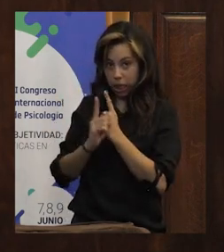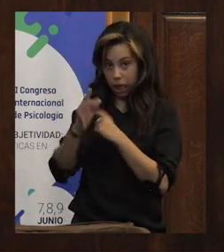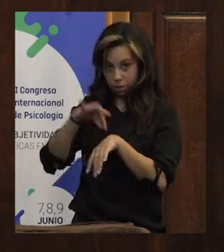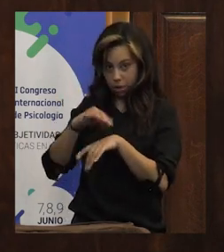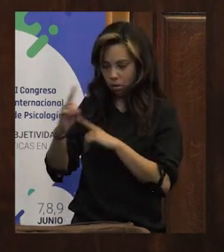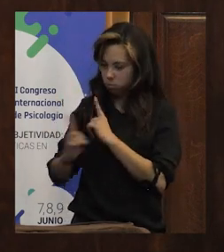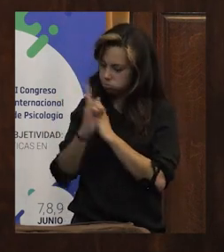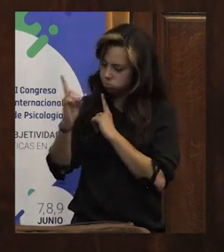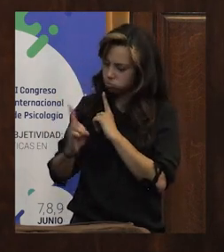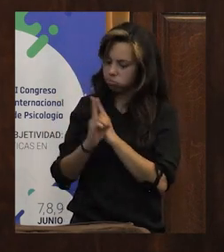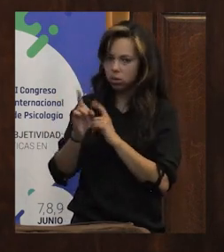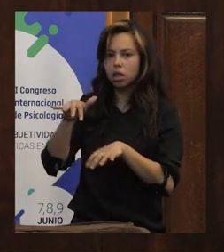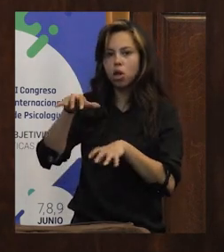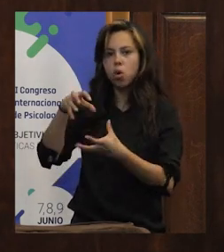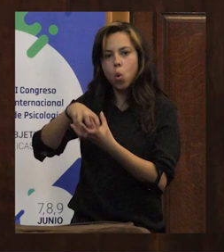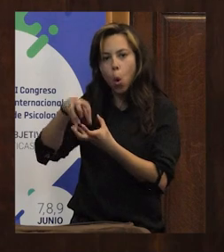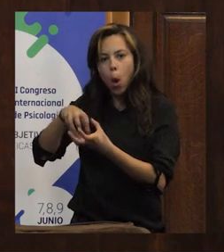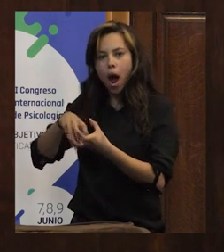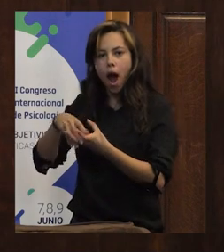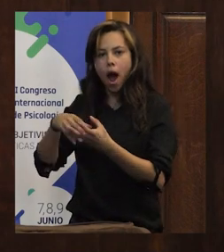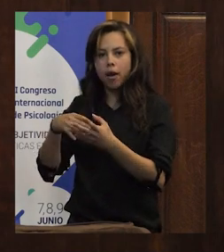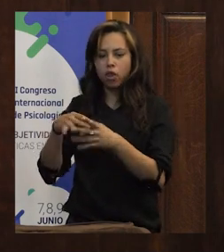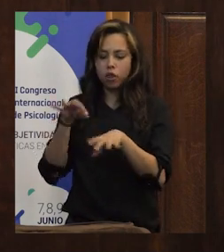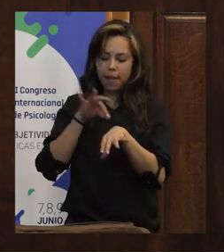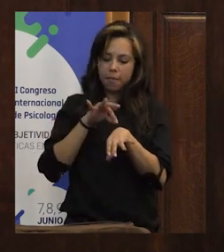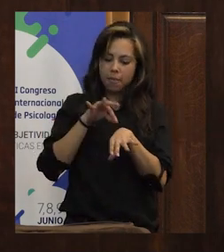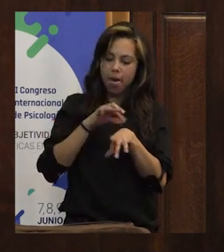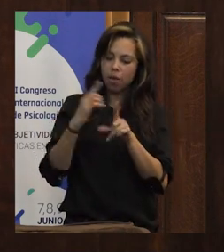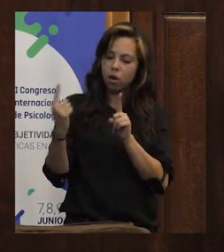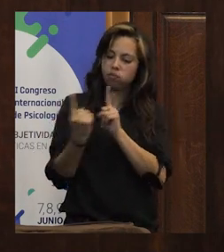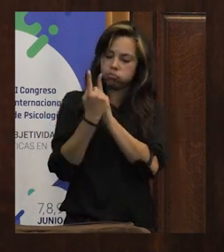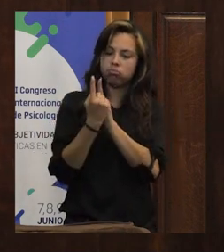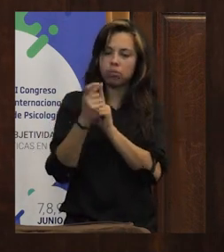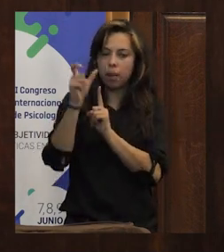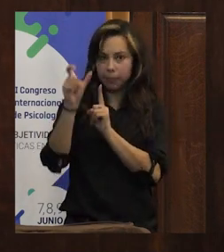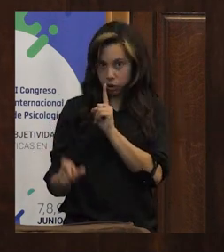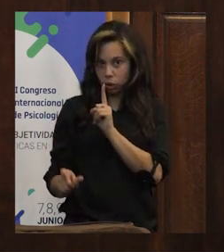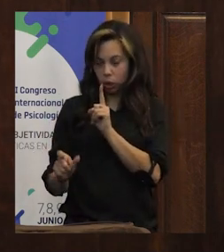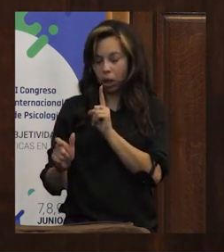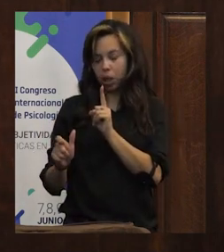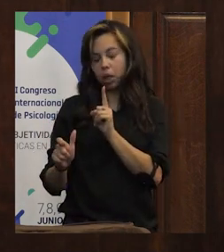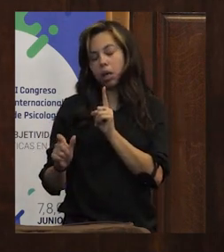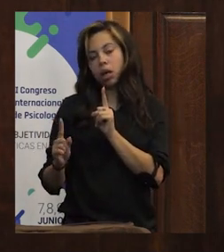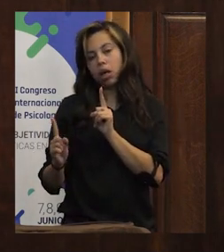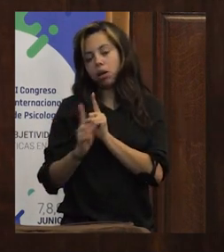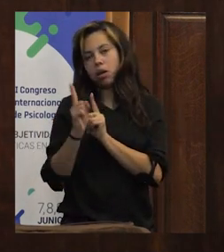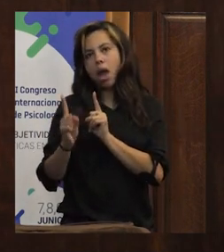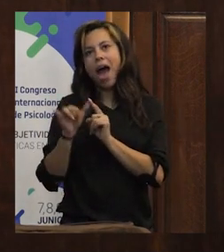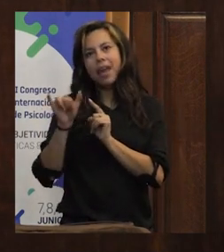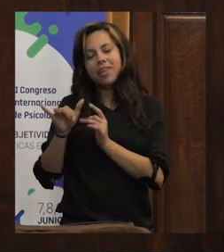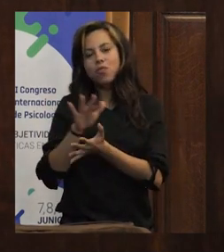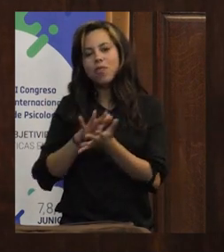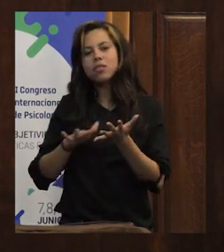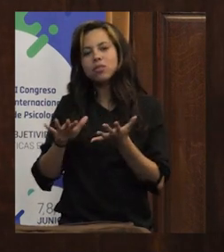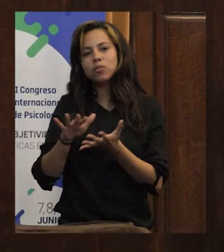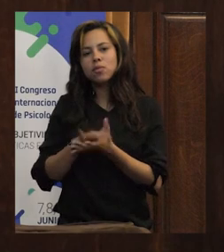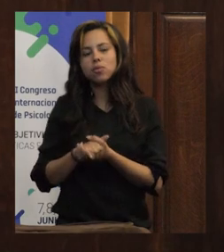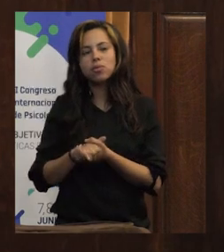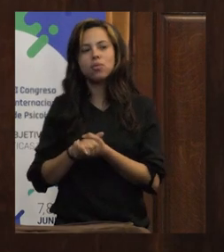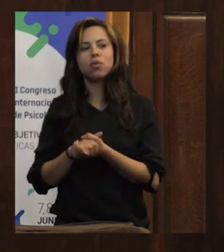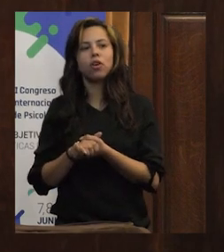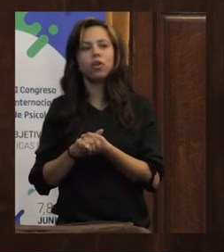do consultório, do profissional de saúde, há uma coisa que